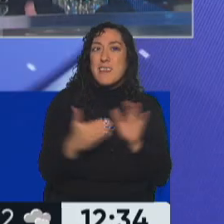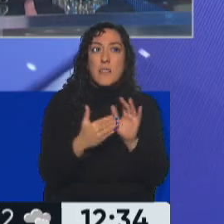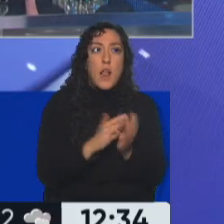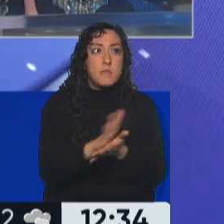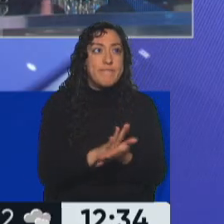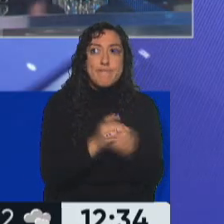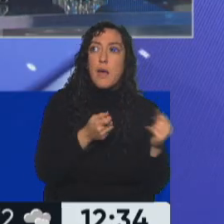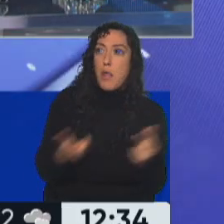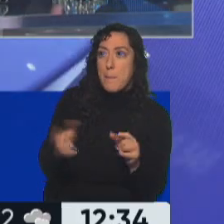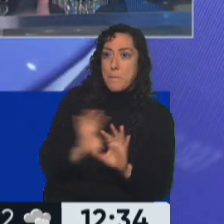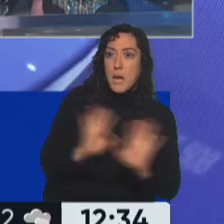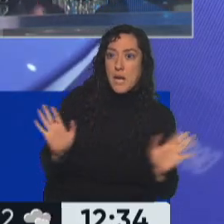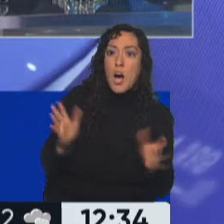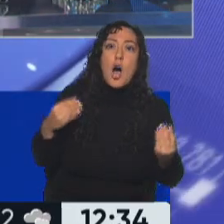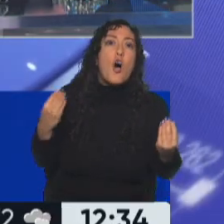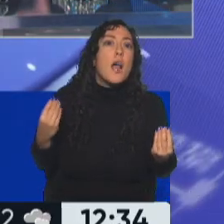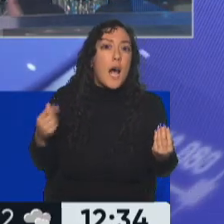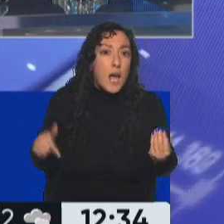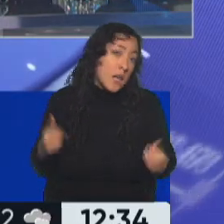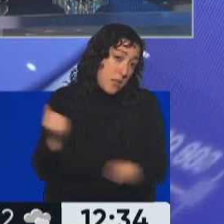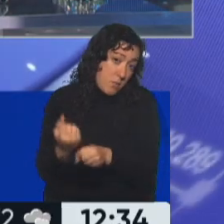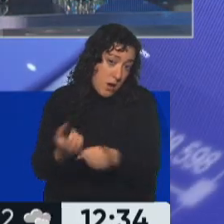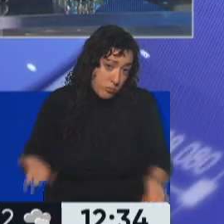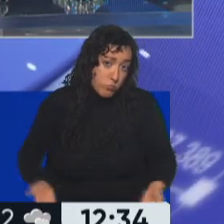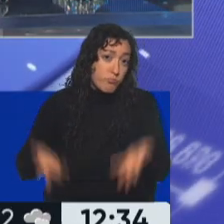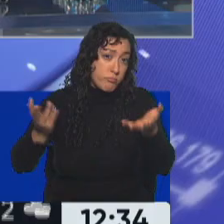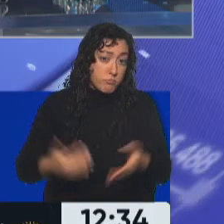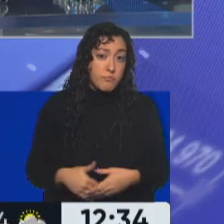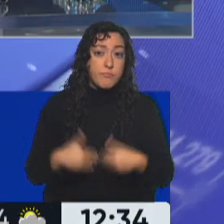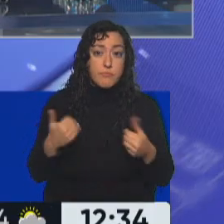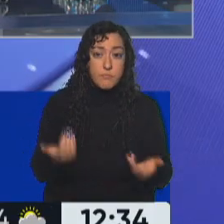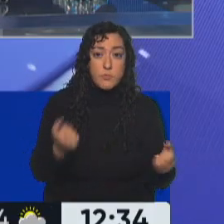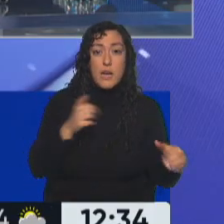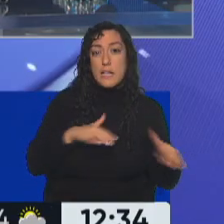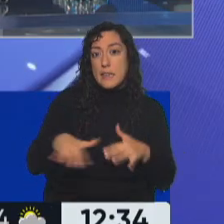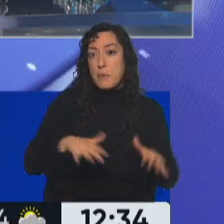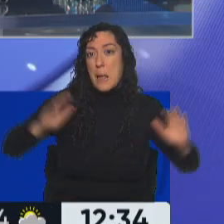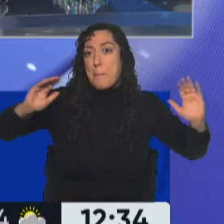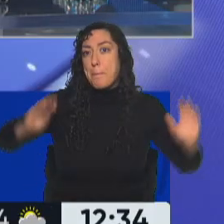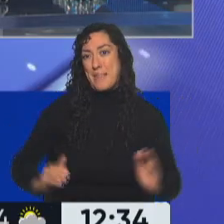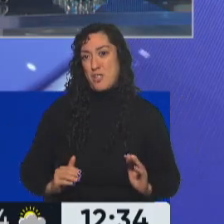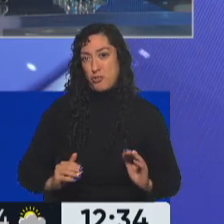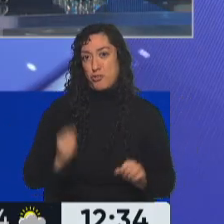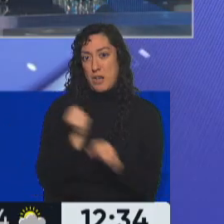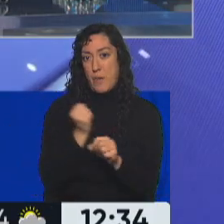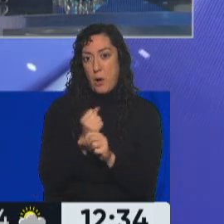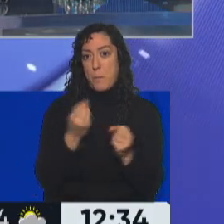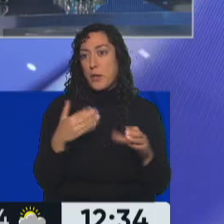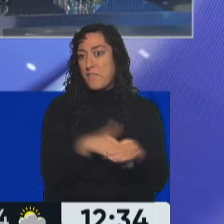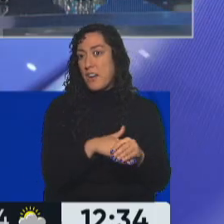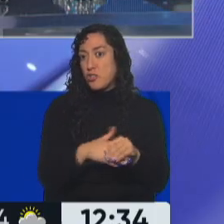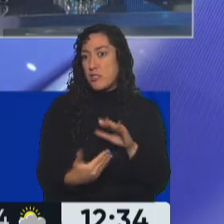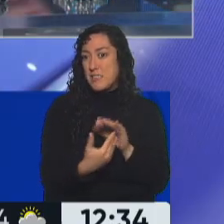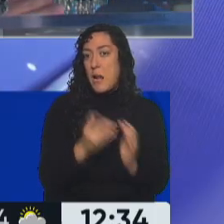dijo, ¿y ahora qué hay que hacer? Bueno, ahora empecé a ponerte a trabajar, ¿no? Entonces, cayó el nivel de actividad justamente porque el Banco Central dijo, bueno, basta, yo no pago